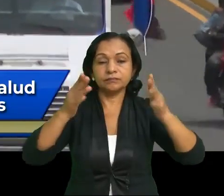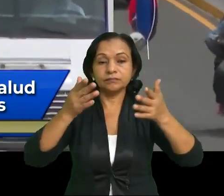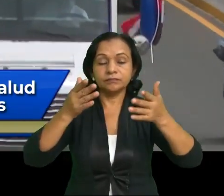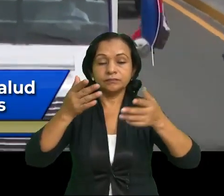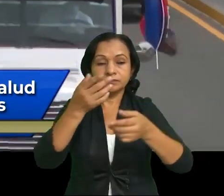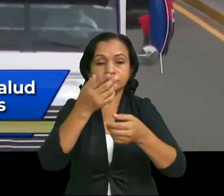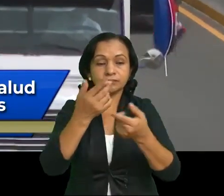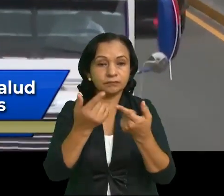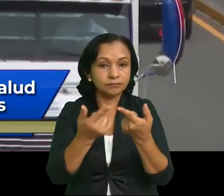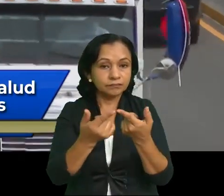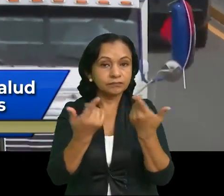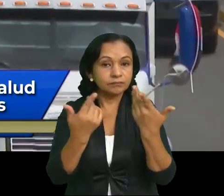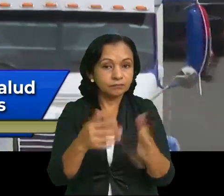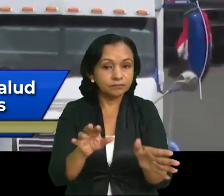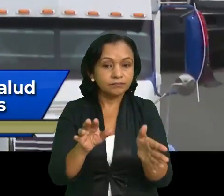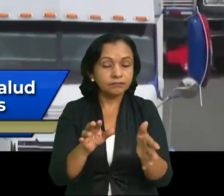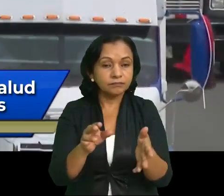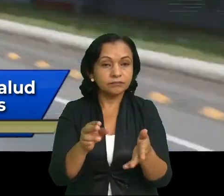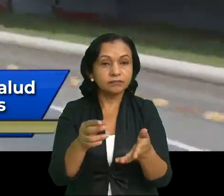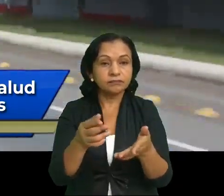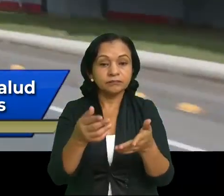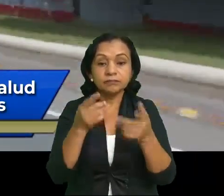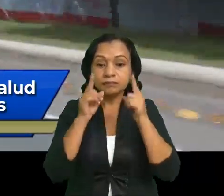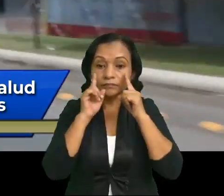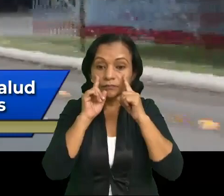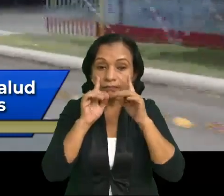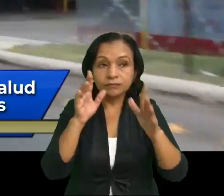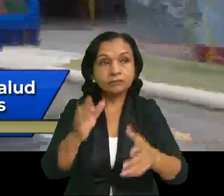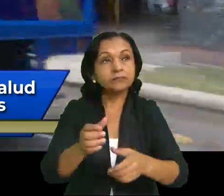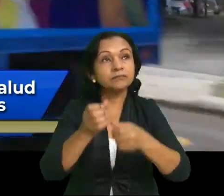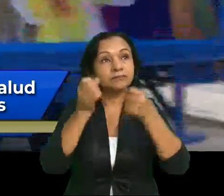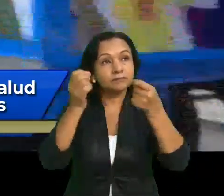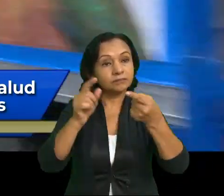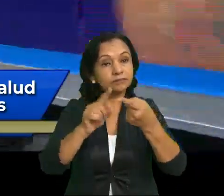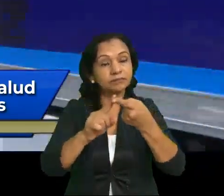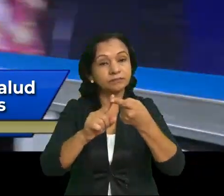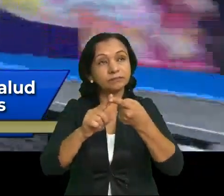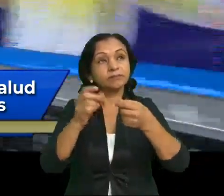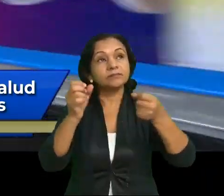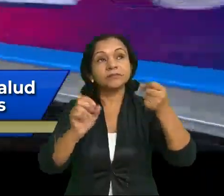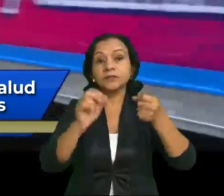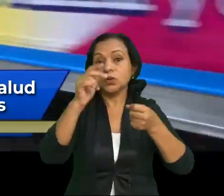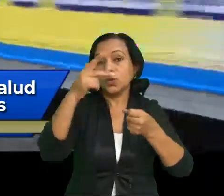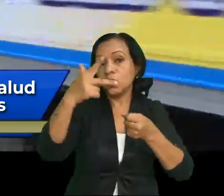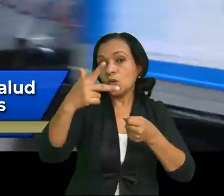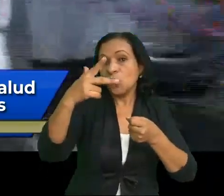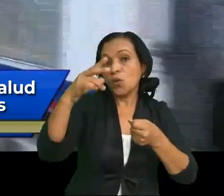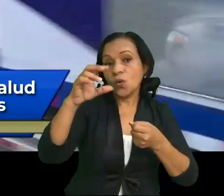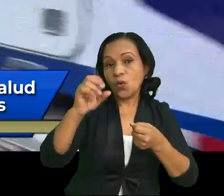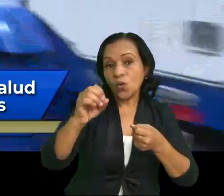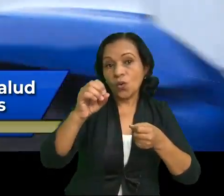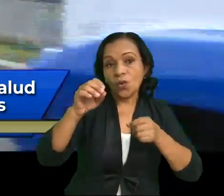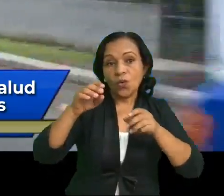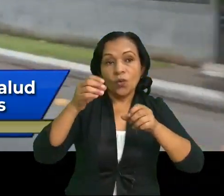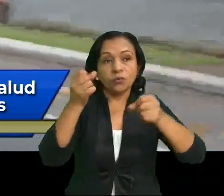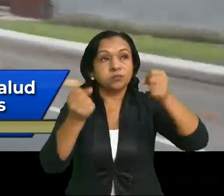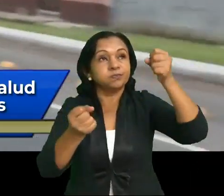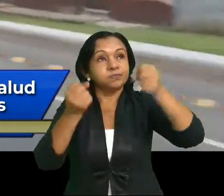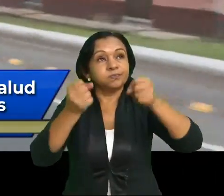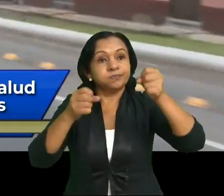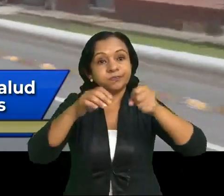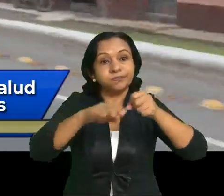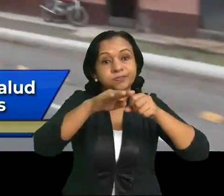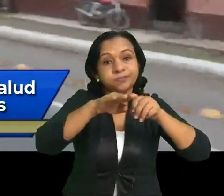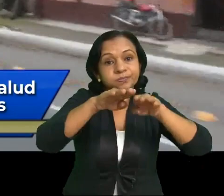aquí vemos pues nuestras clínicas móviles éstas son nuevas y completando las 80 clínicas móviles con esa última que